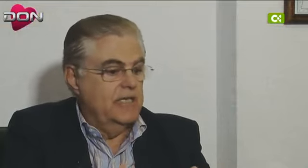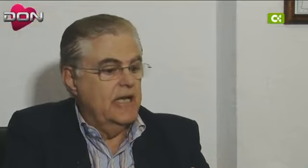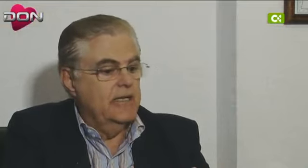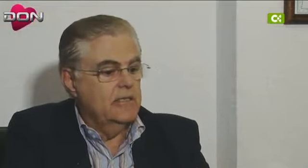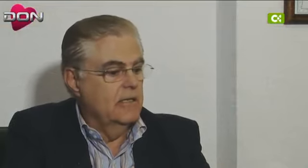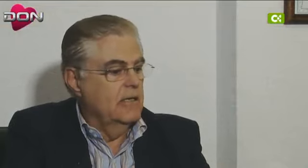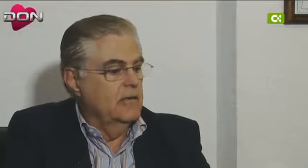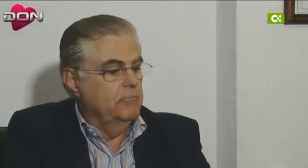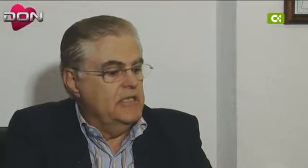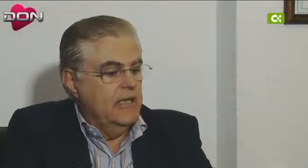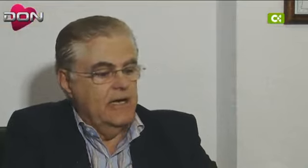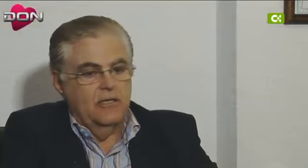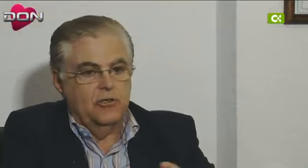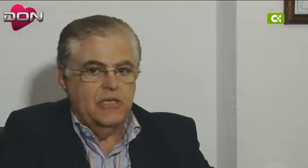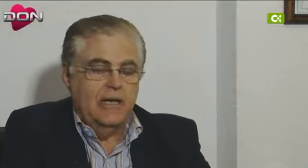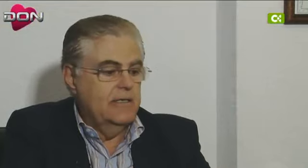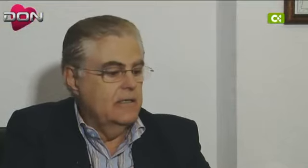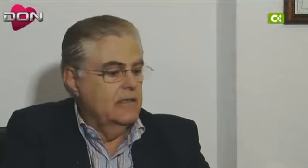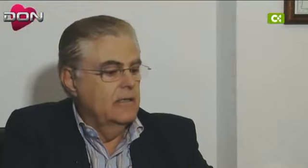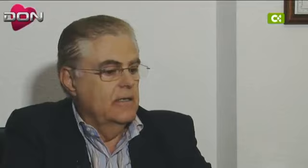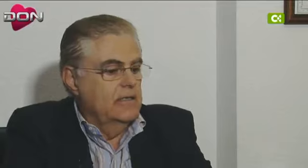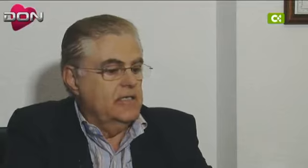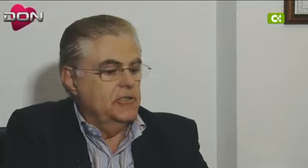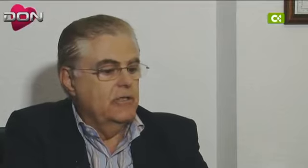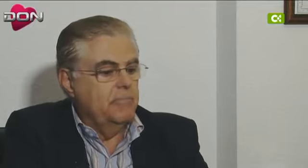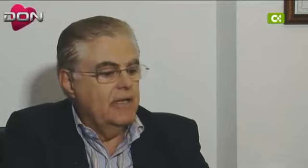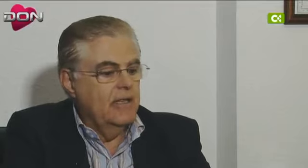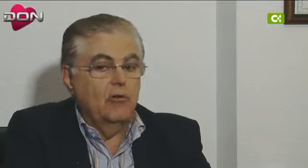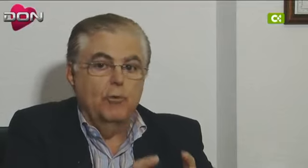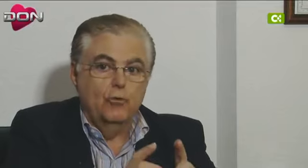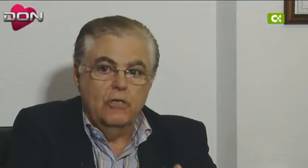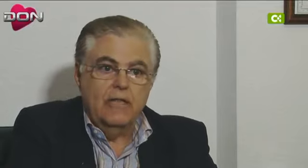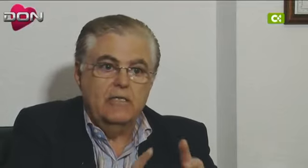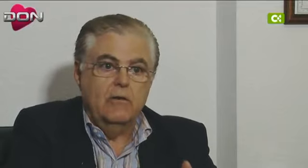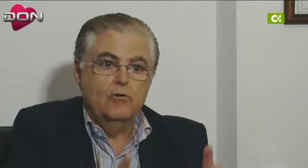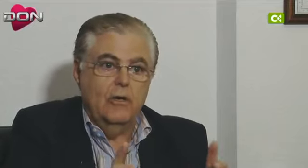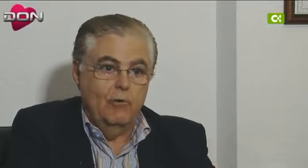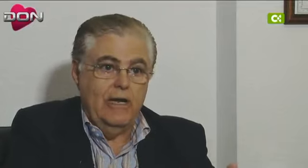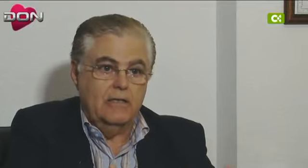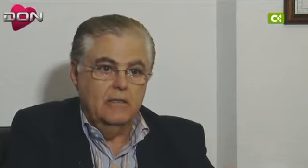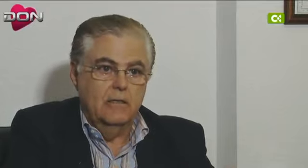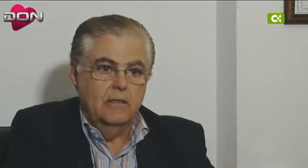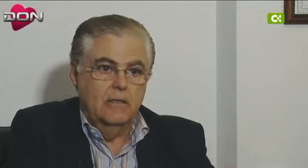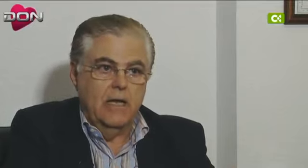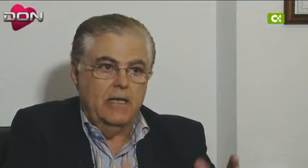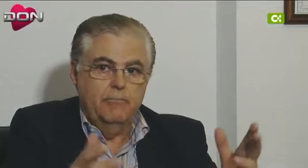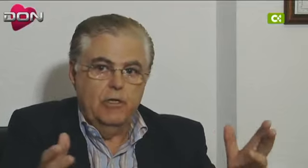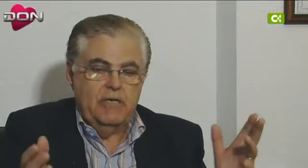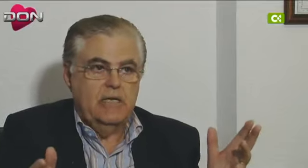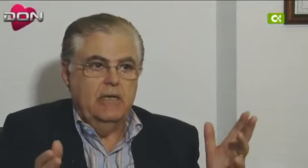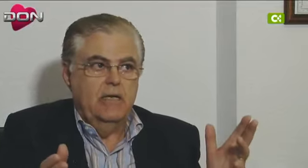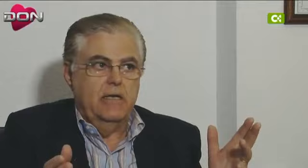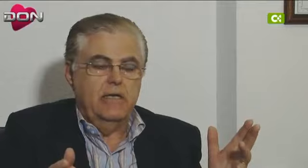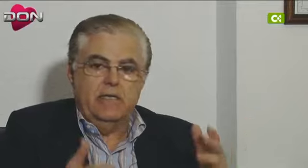recepción de mensajes, visitas a redes sociales, sensación de pérdida de oportunidades, incluso laborales. Alguien